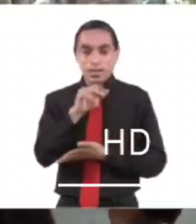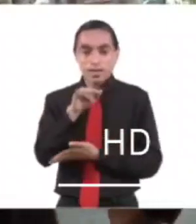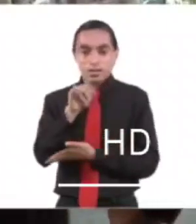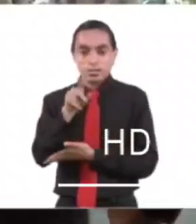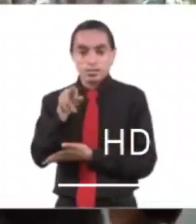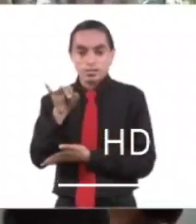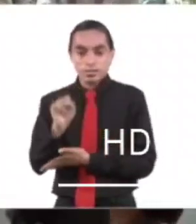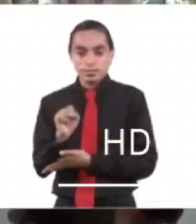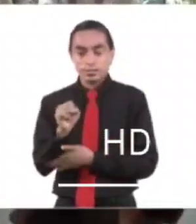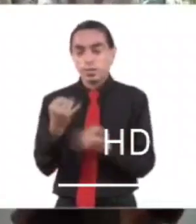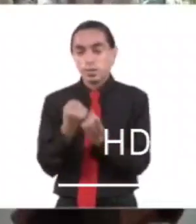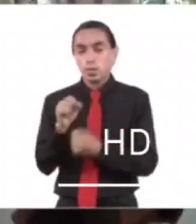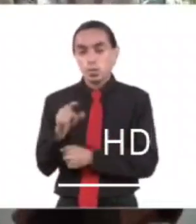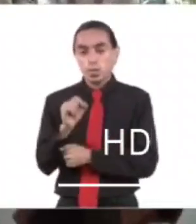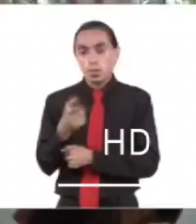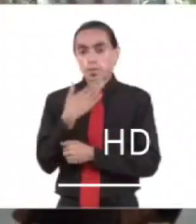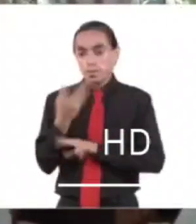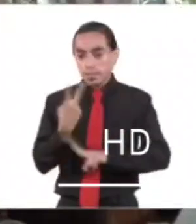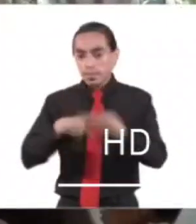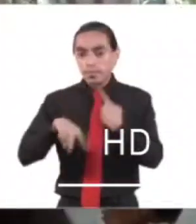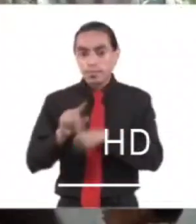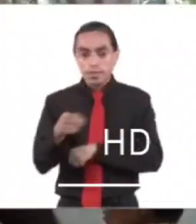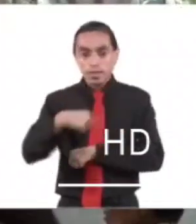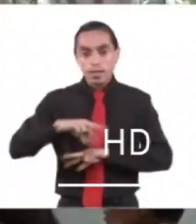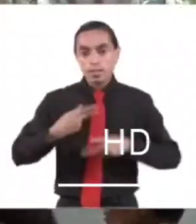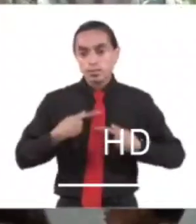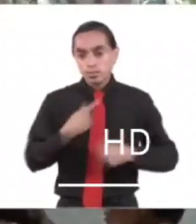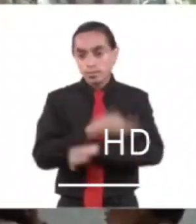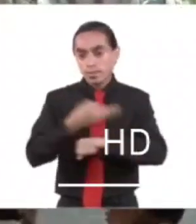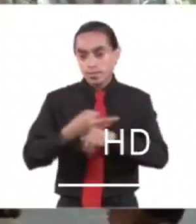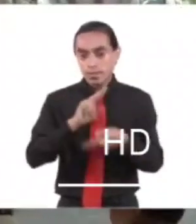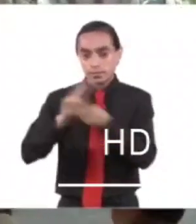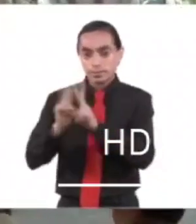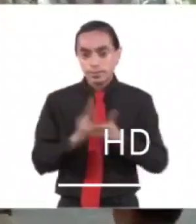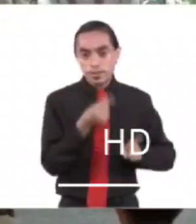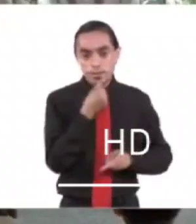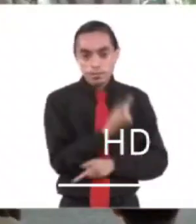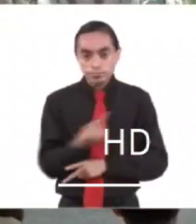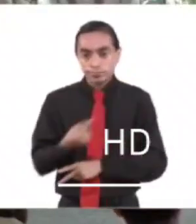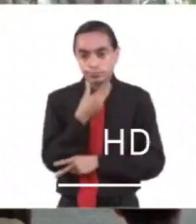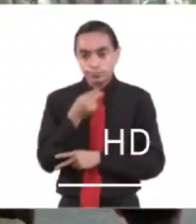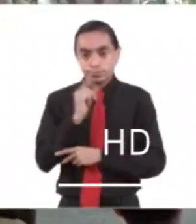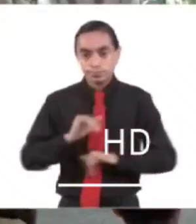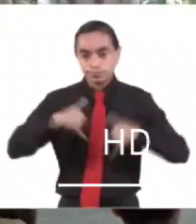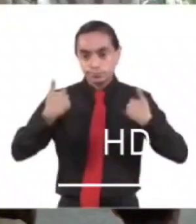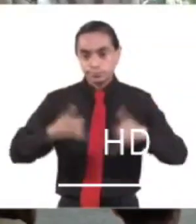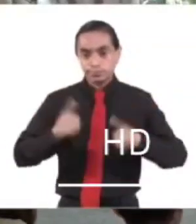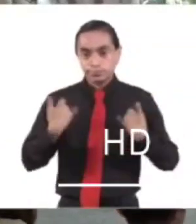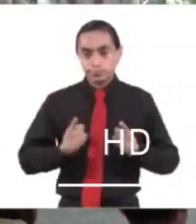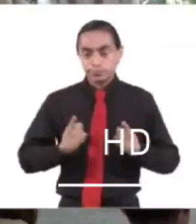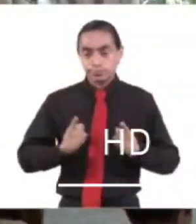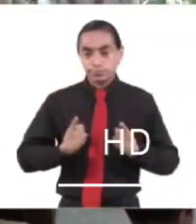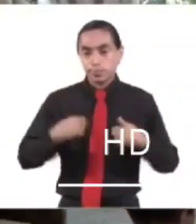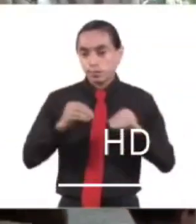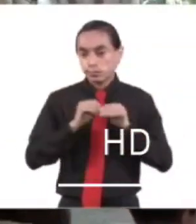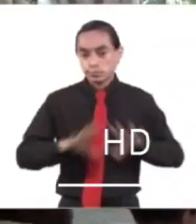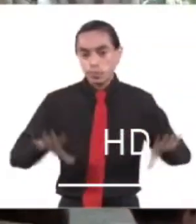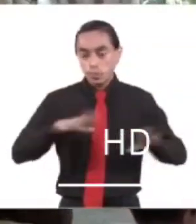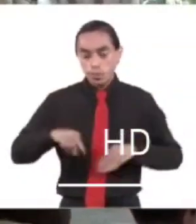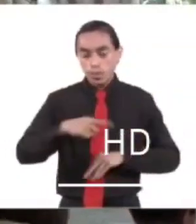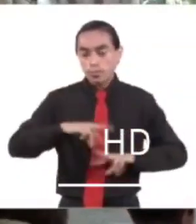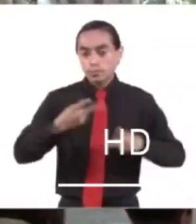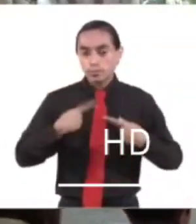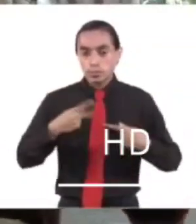Damos la más cordial bienvenida a todas las personas, familias, vecinas, vecinos, niñas, niños, jóvenes, promotores, usuarios